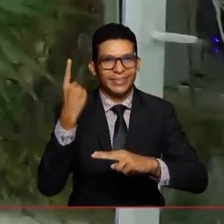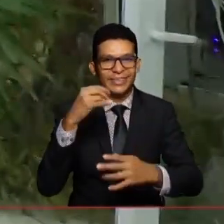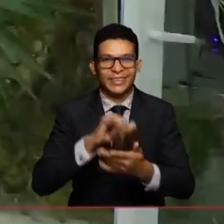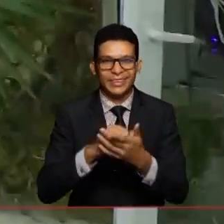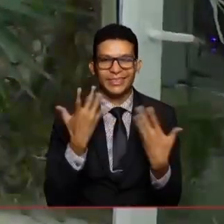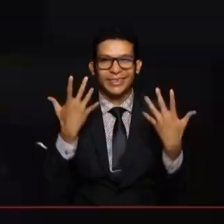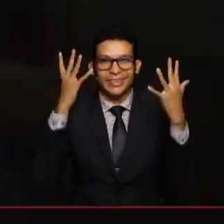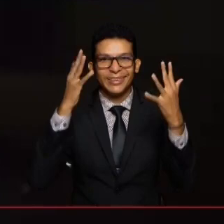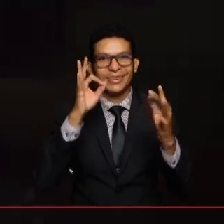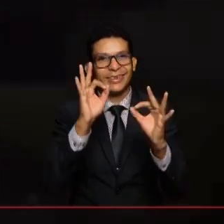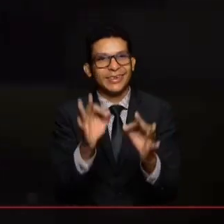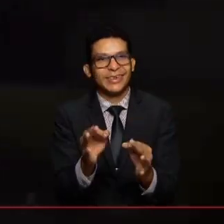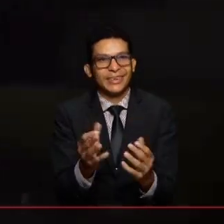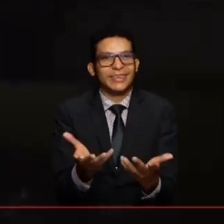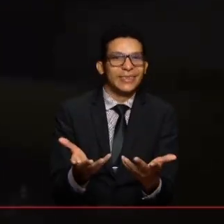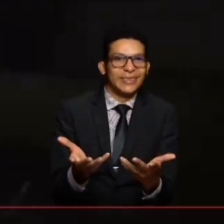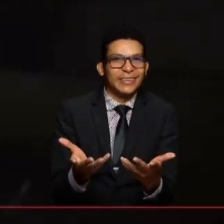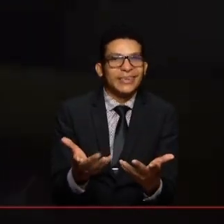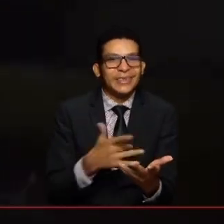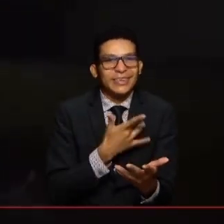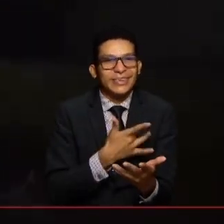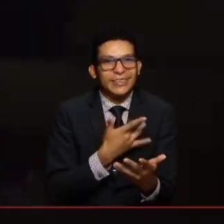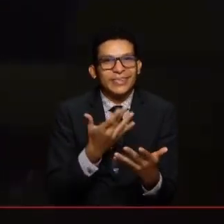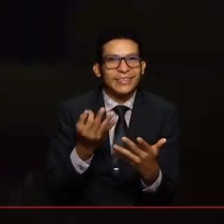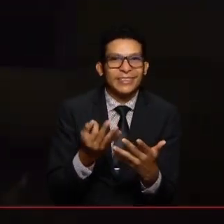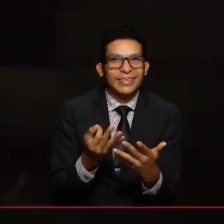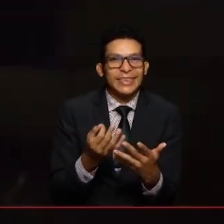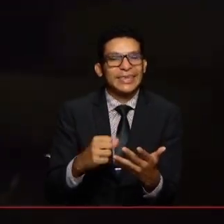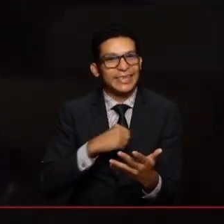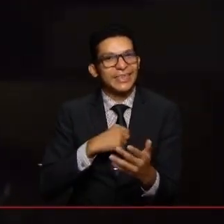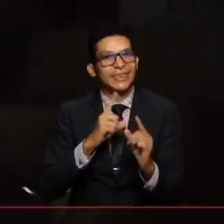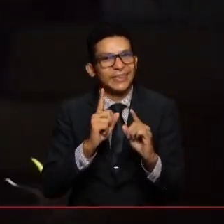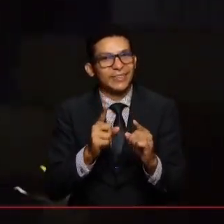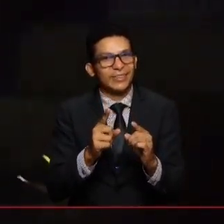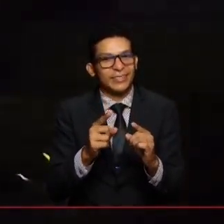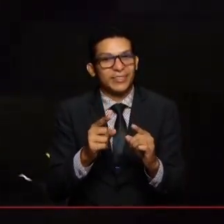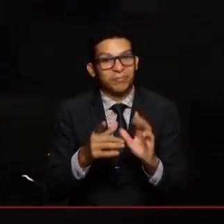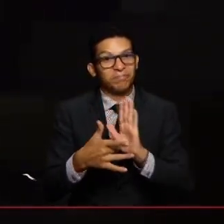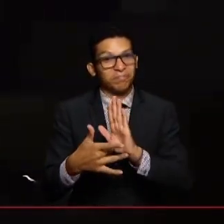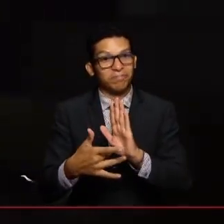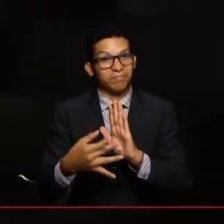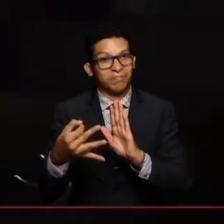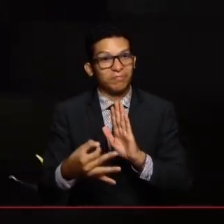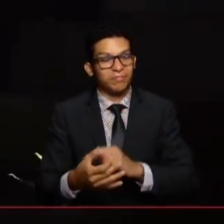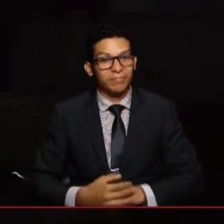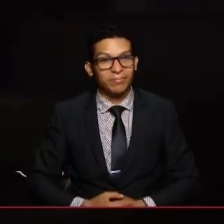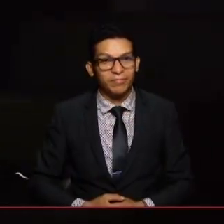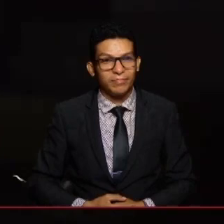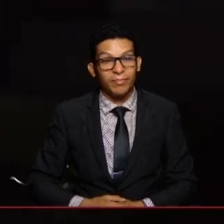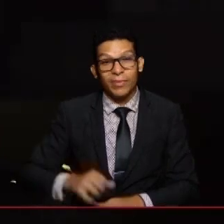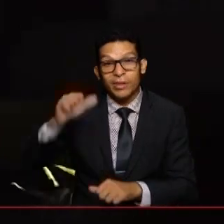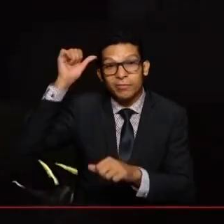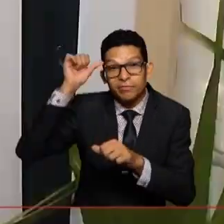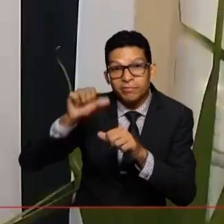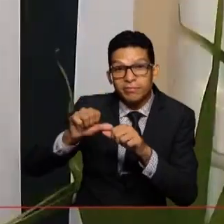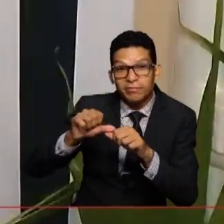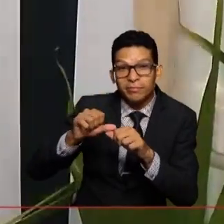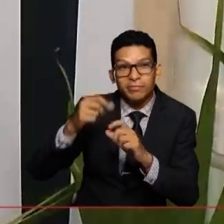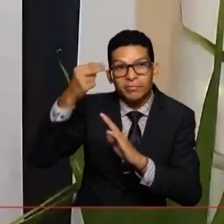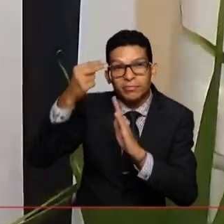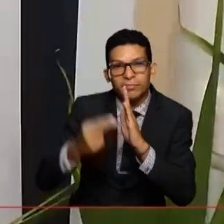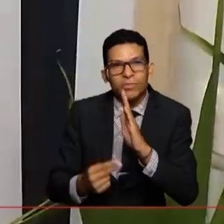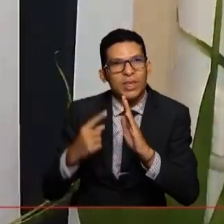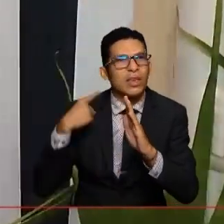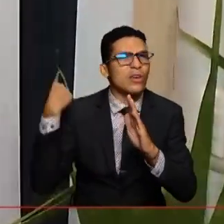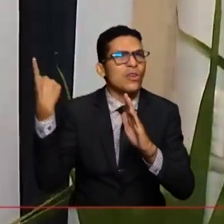el festival es muy satisfactorio tener esta exhibición. La memoria histórica es lo colectivo, es